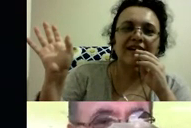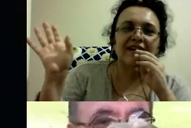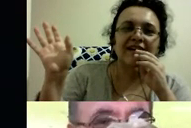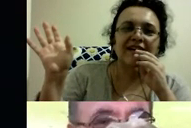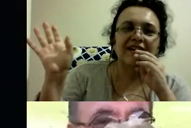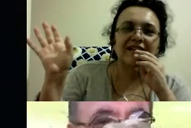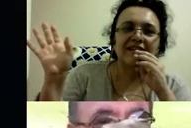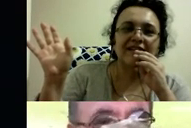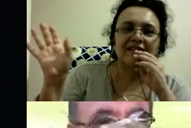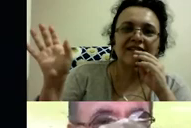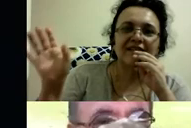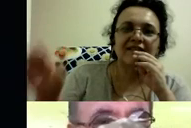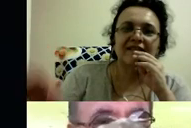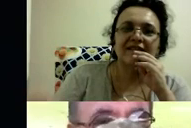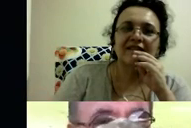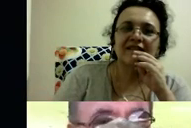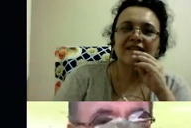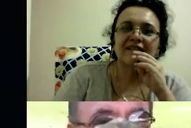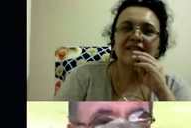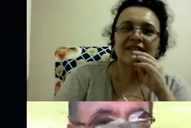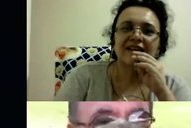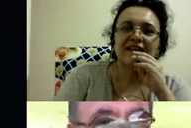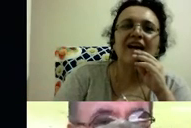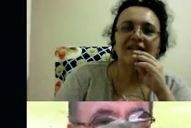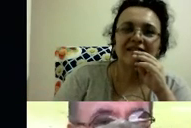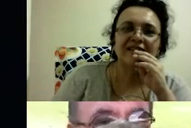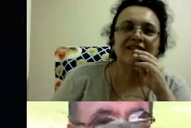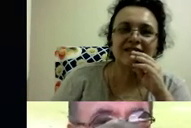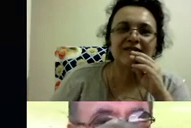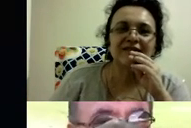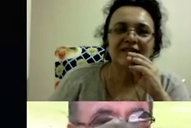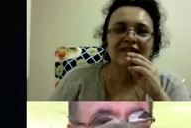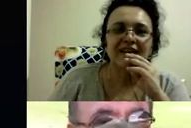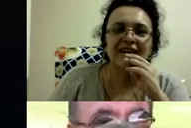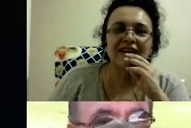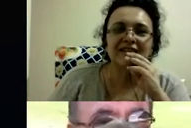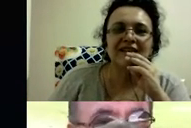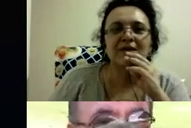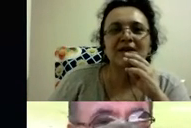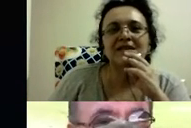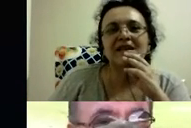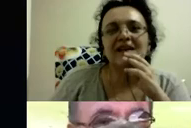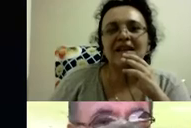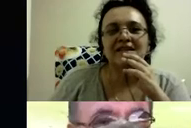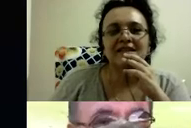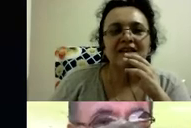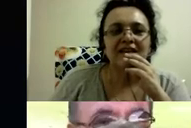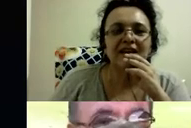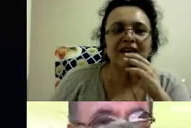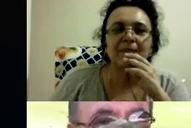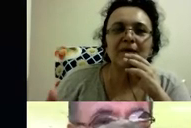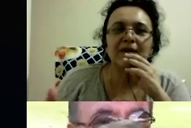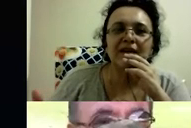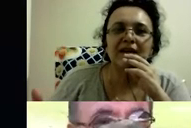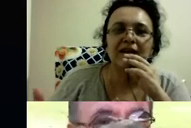Tal vez podríamos decir, ganas de. Ajá, exacto. El deseo es tener ganas. Y